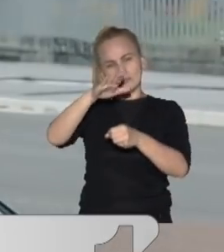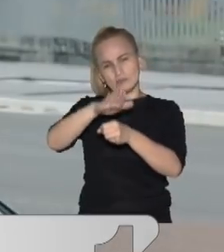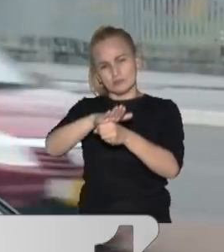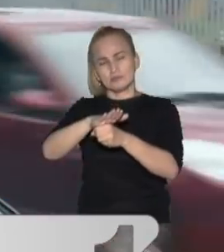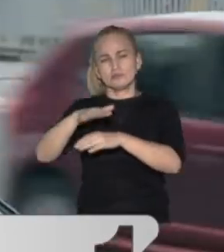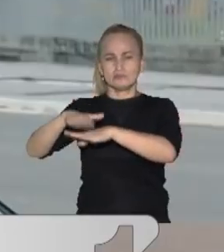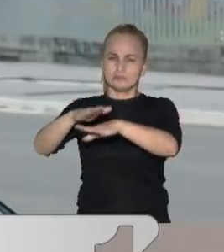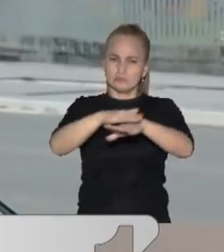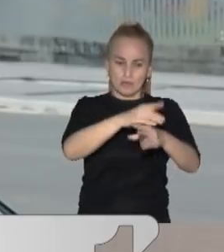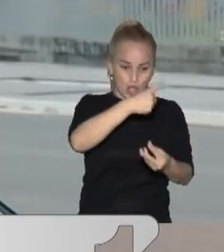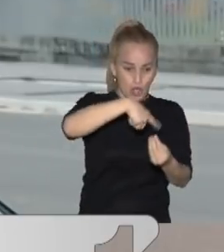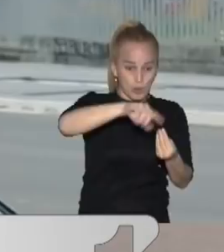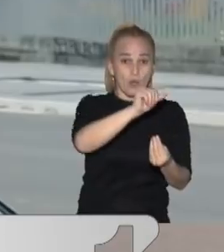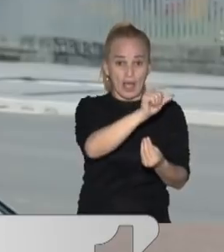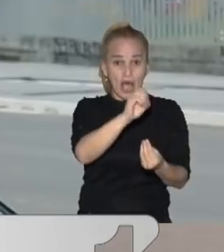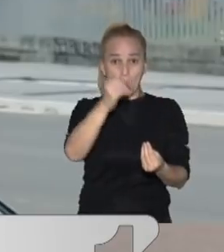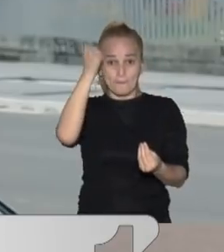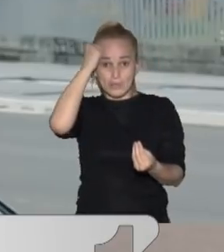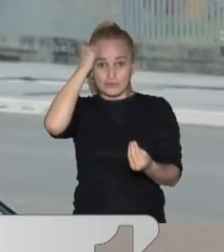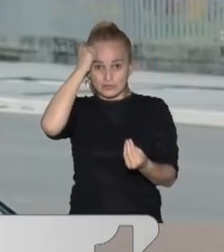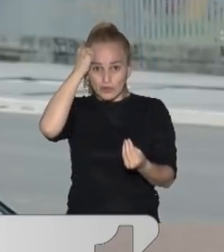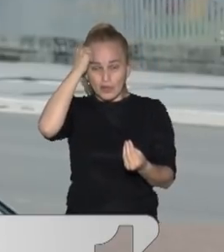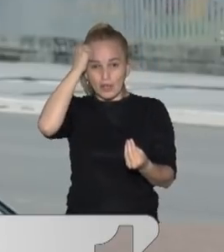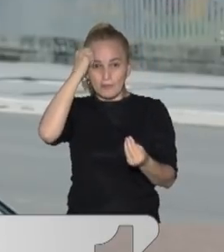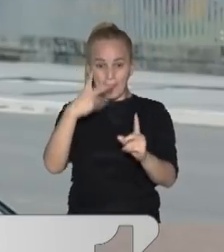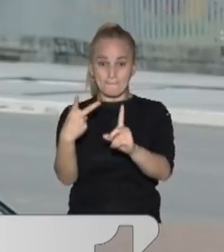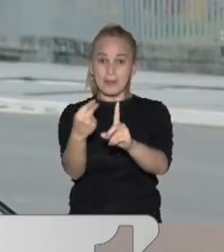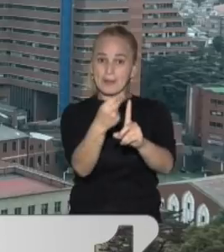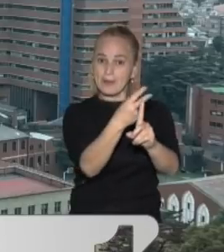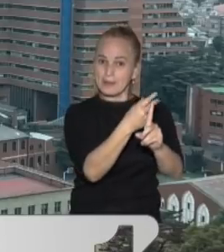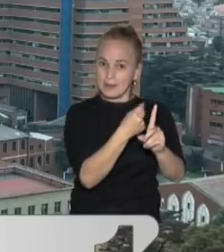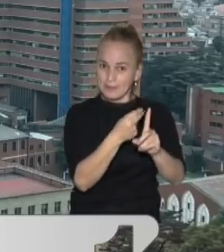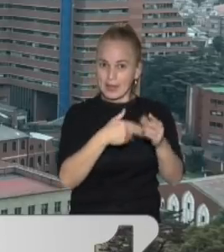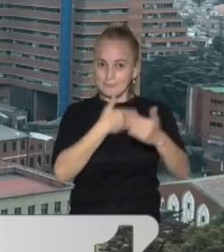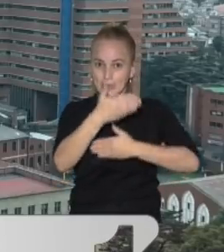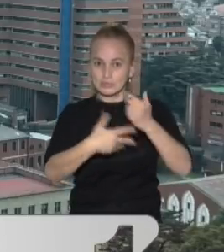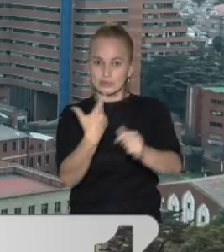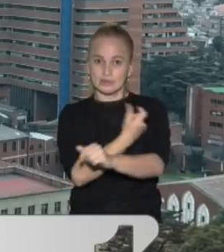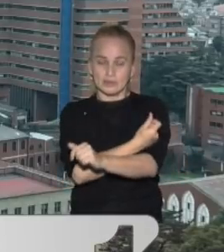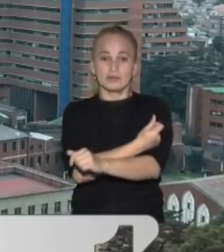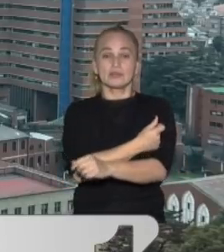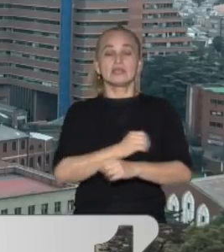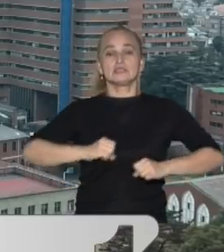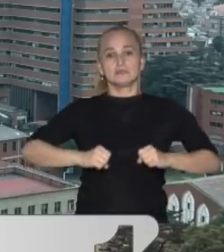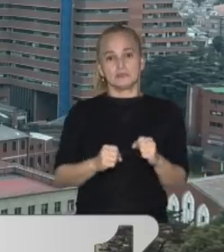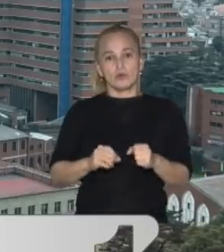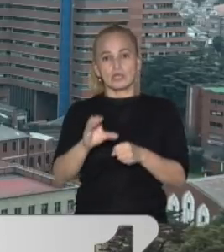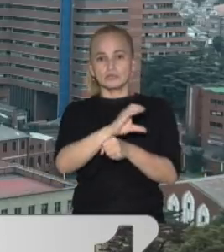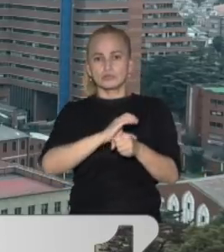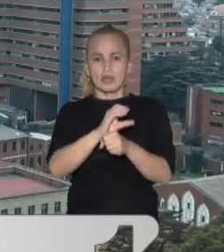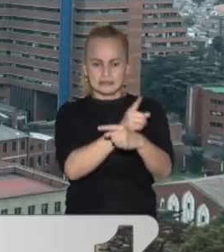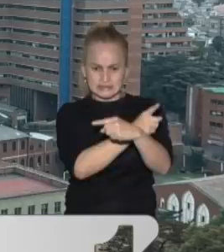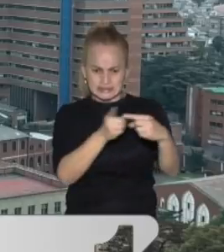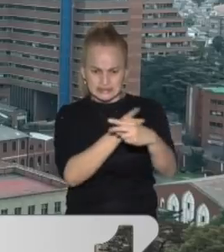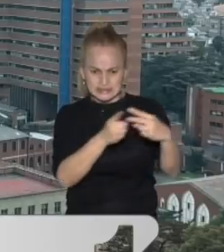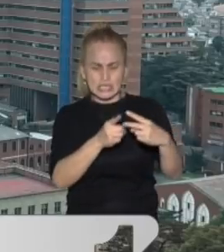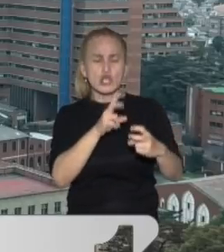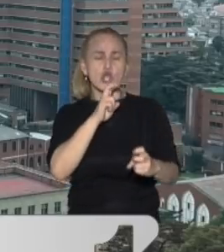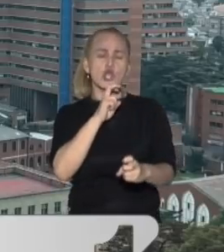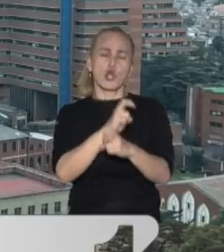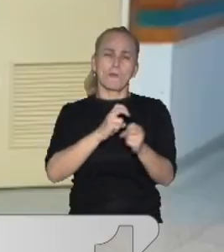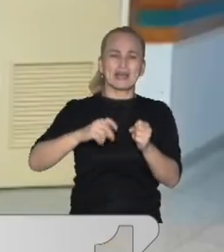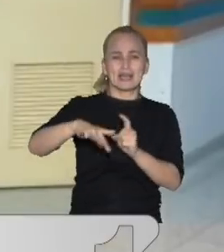los docentes empiecen su jornada de inmunización. La capital atraviesa las semanas más difíciles con la pandemia